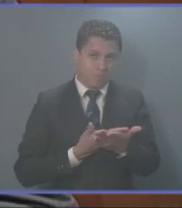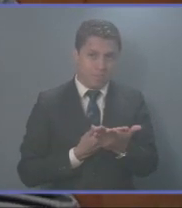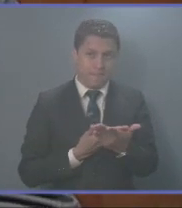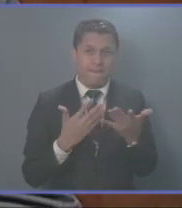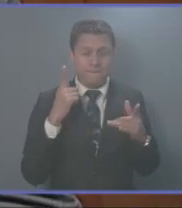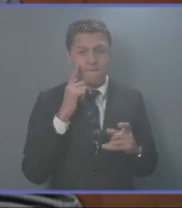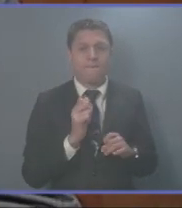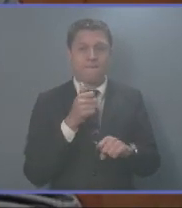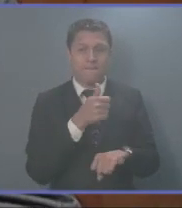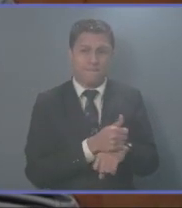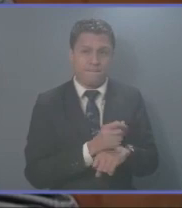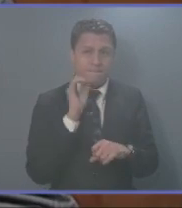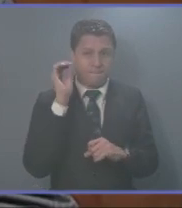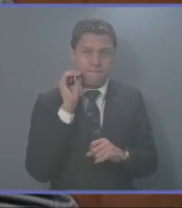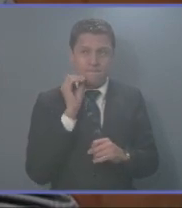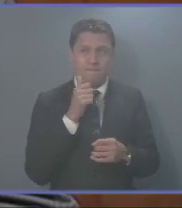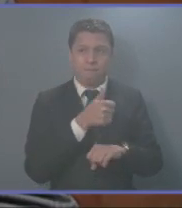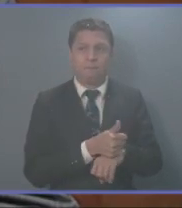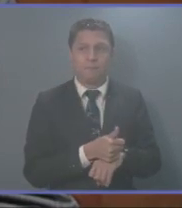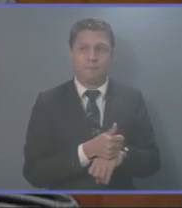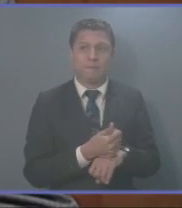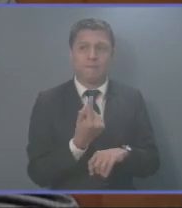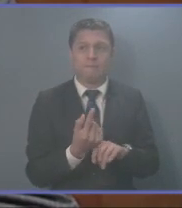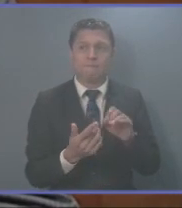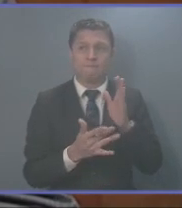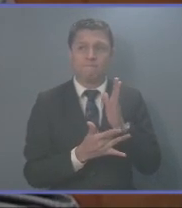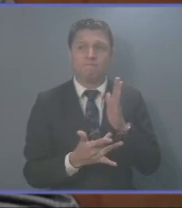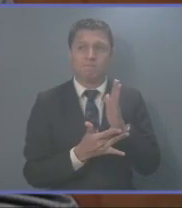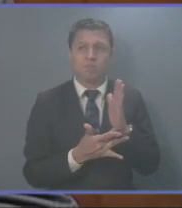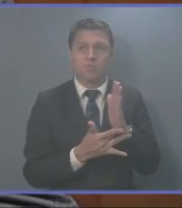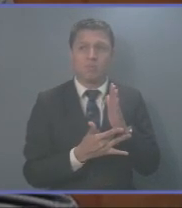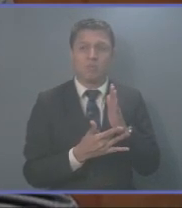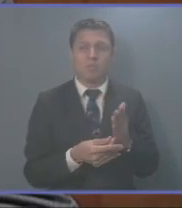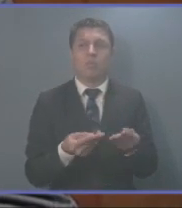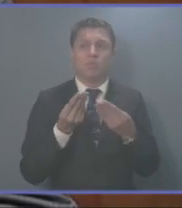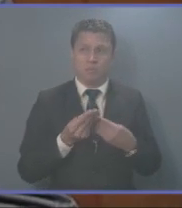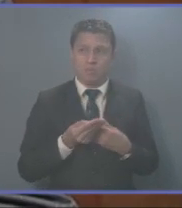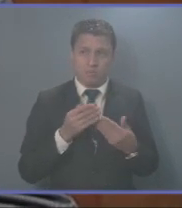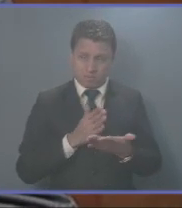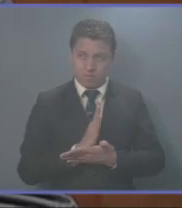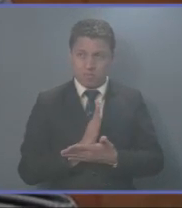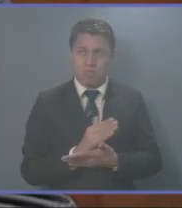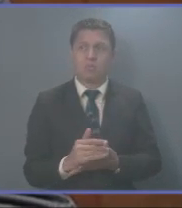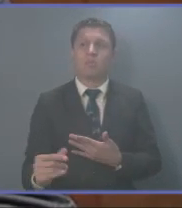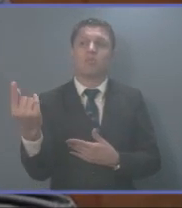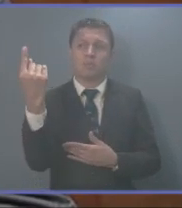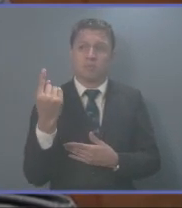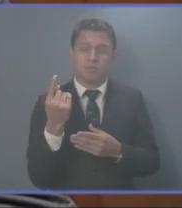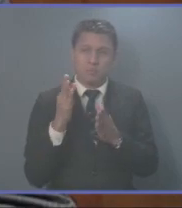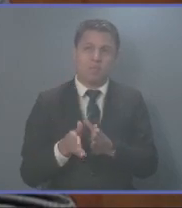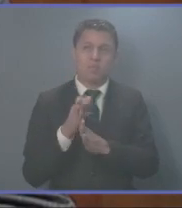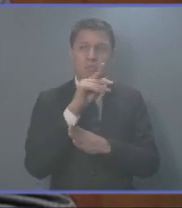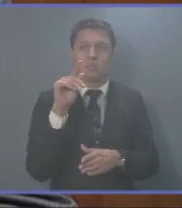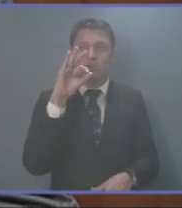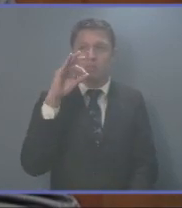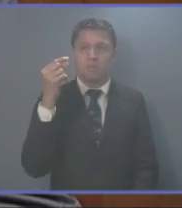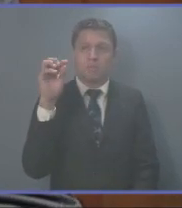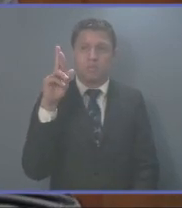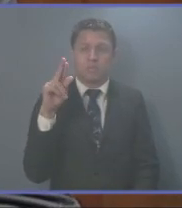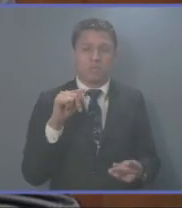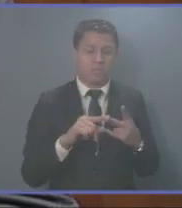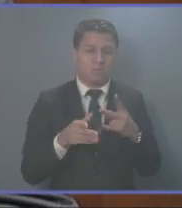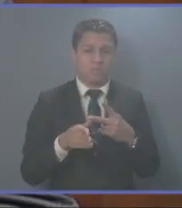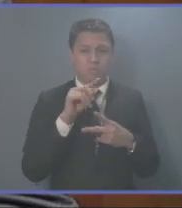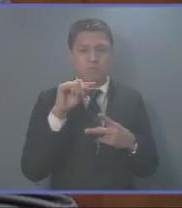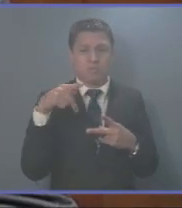habiendo contado con opiniones e insumos técnicos proporcionados por la Fiscalía General de la República,